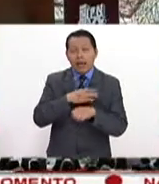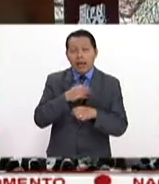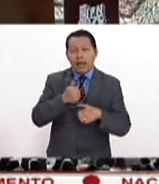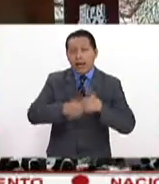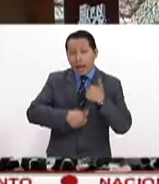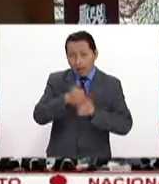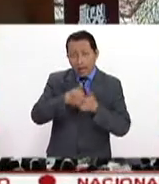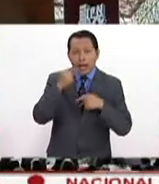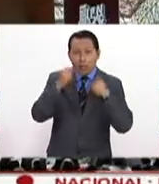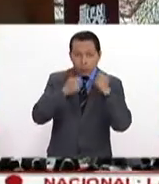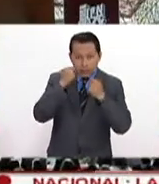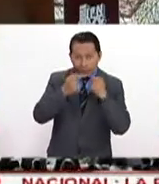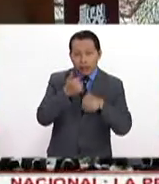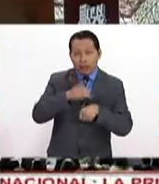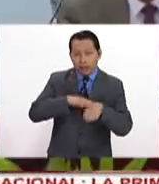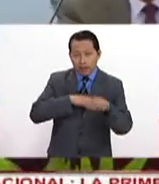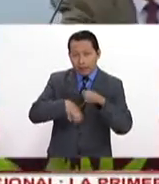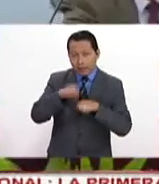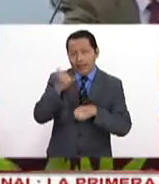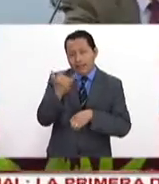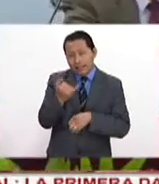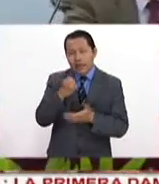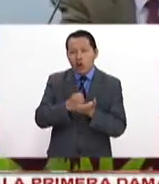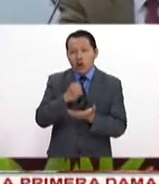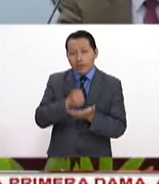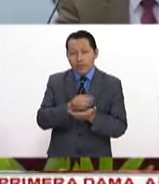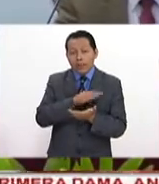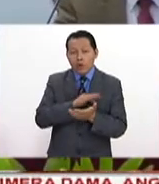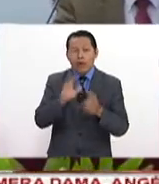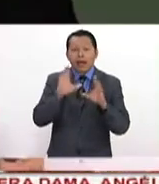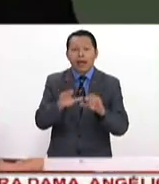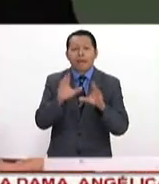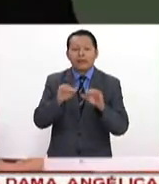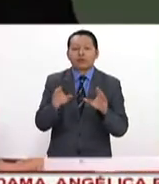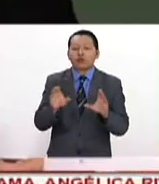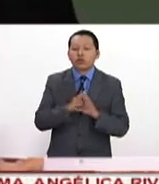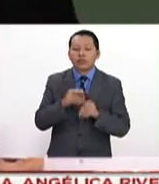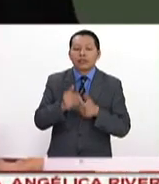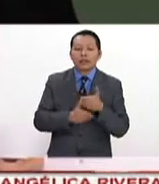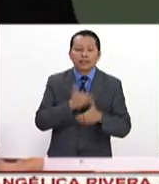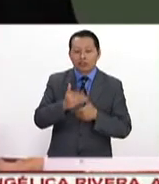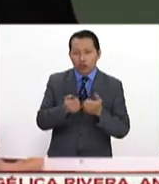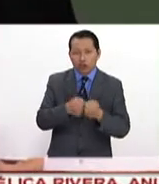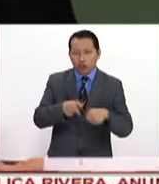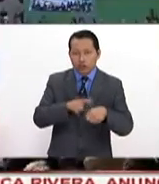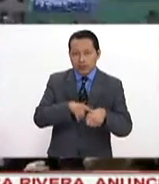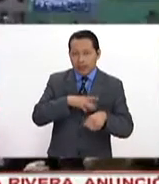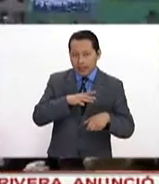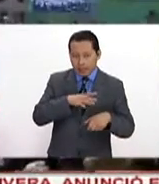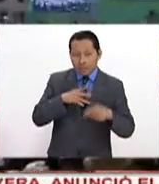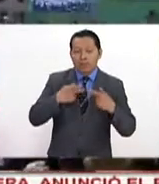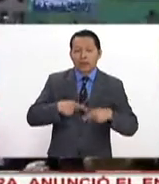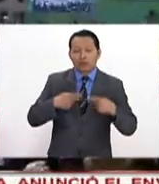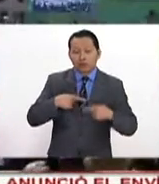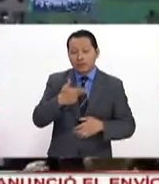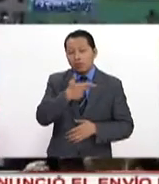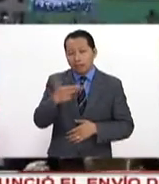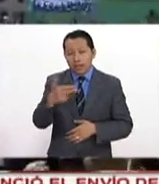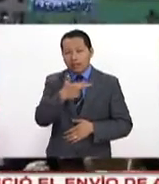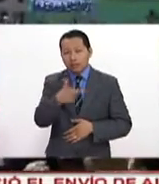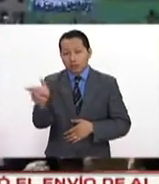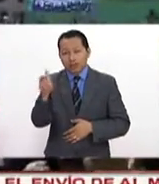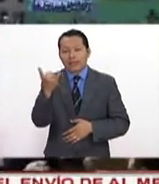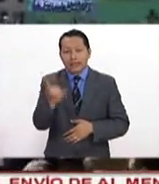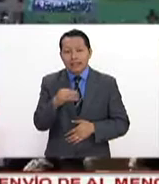turismo, administración de empresas y economía capacitarán como parte de su servicio social a personal de hoteles, restaurantes, así